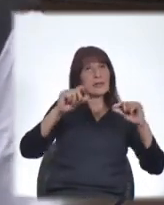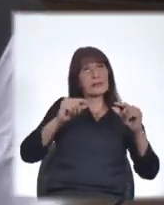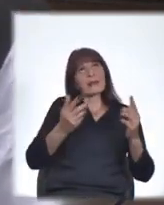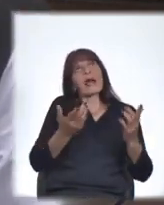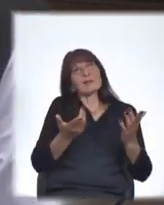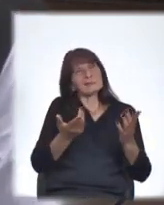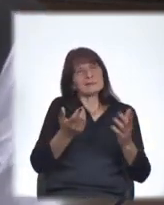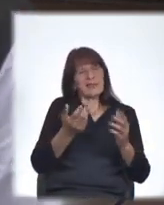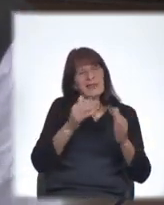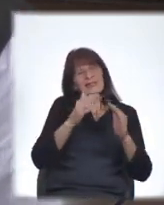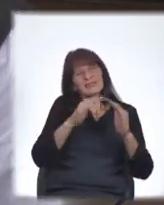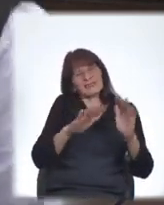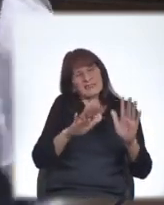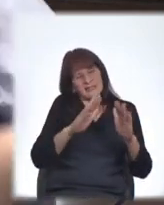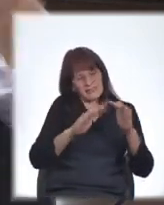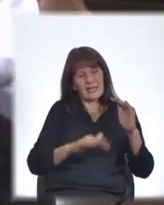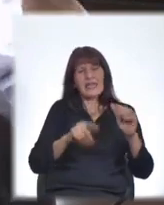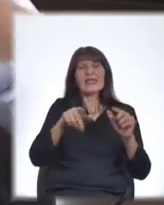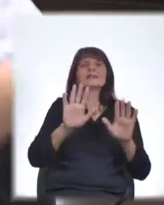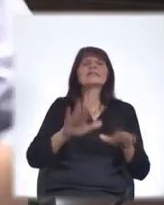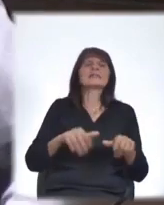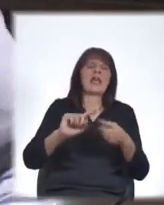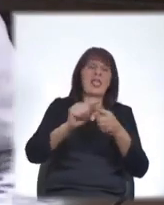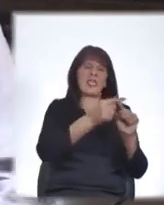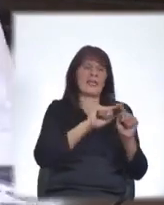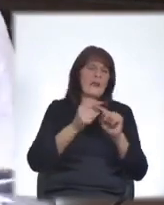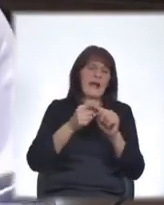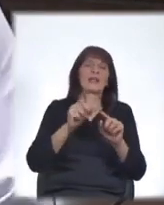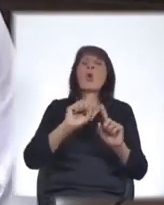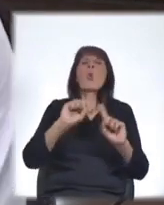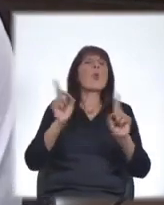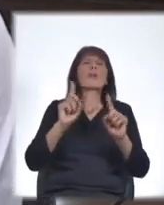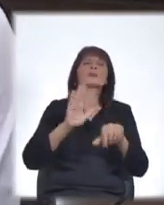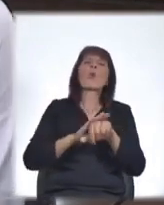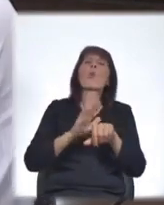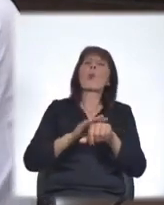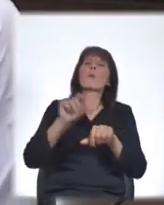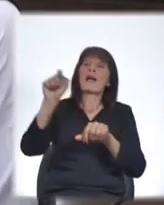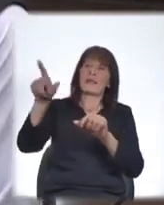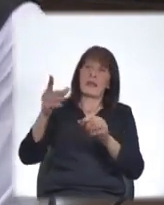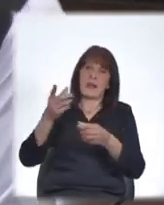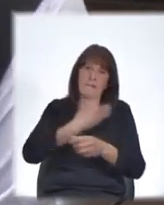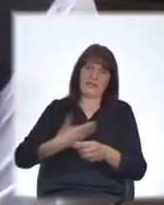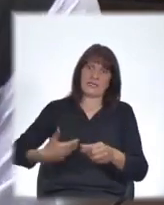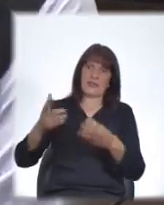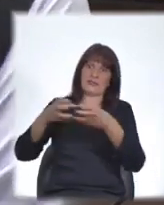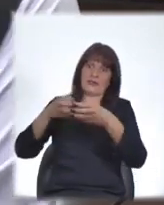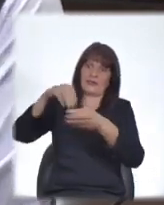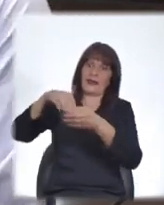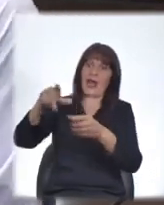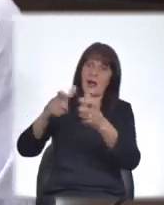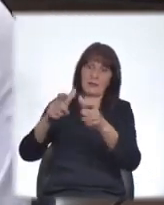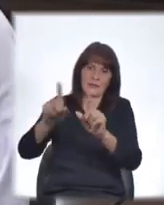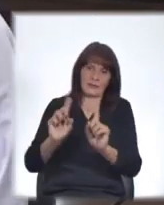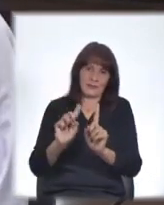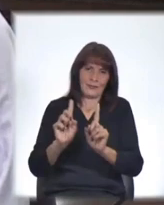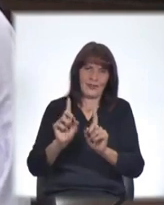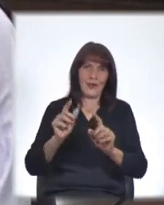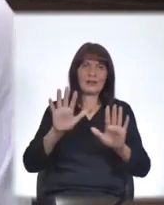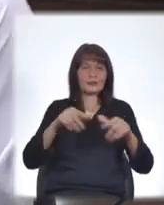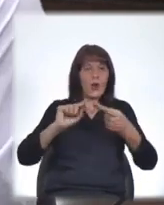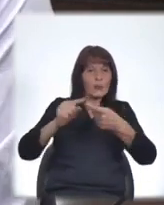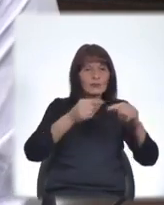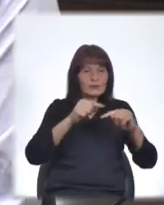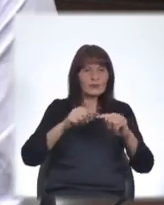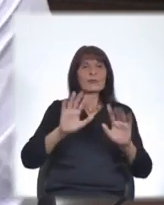menores, pero eso es parte del debate, no es culpa del señor presidente de la comisión. Y en tercer lugar, y muy importante, señor presidente, quiero